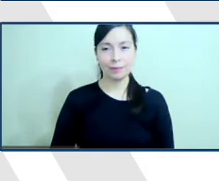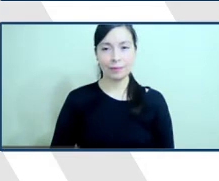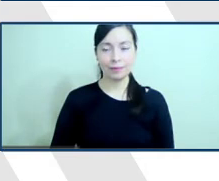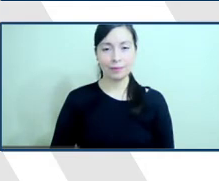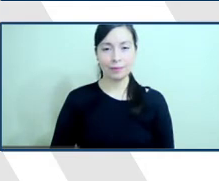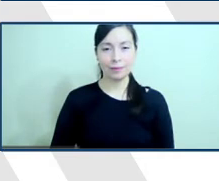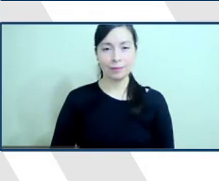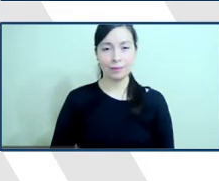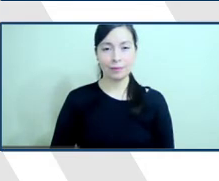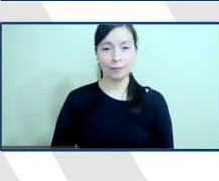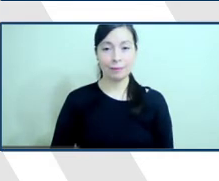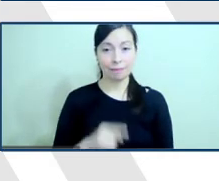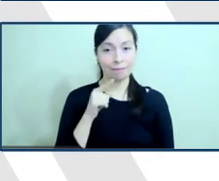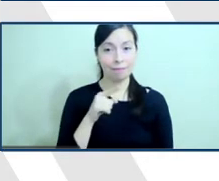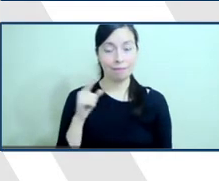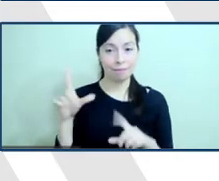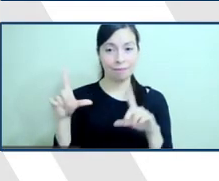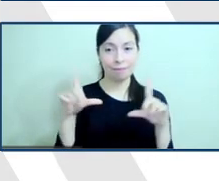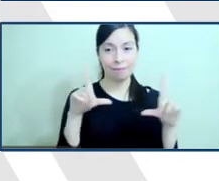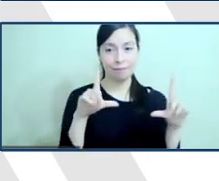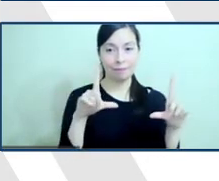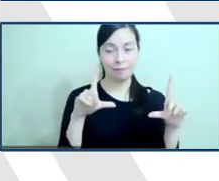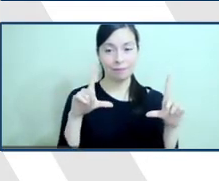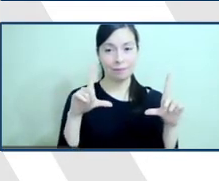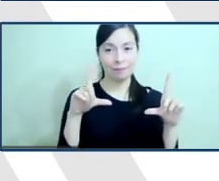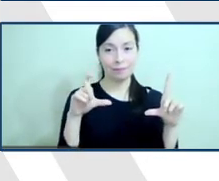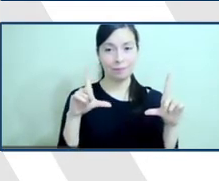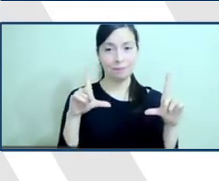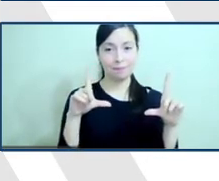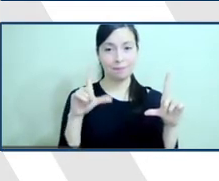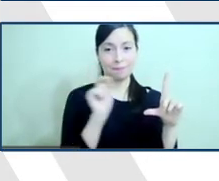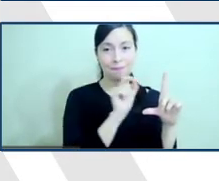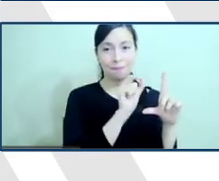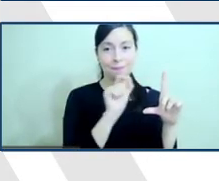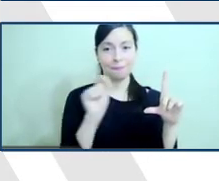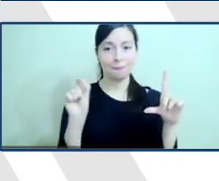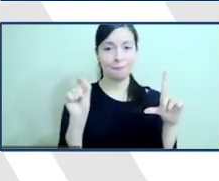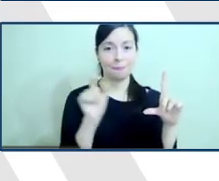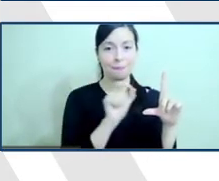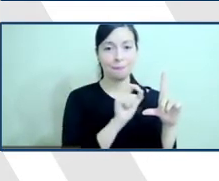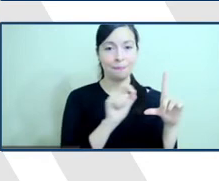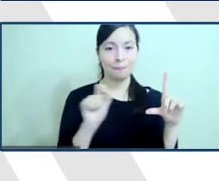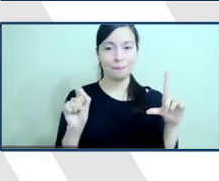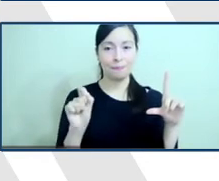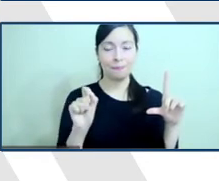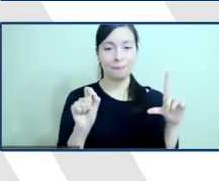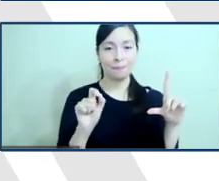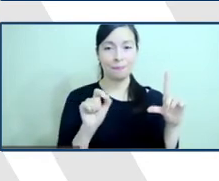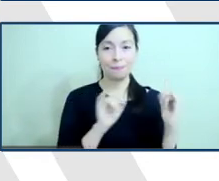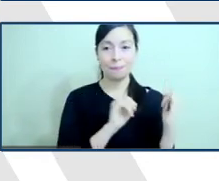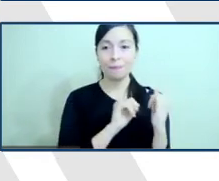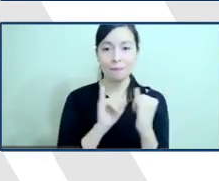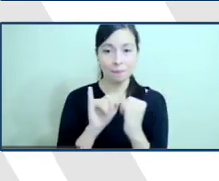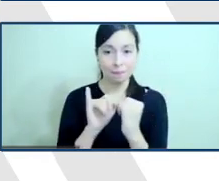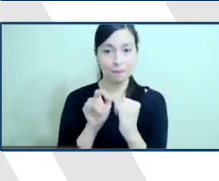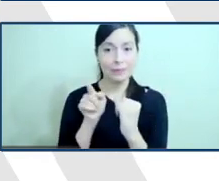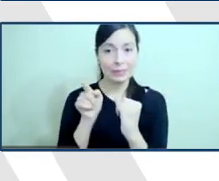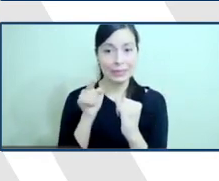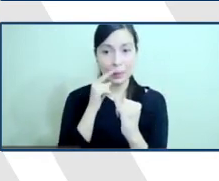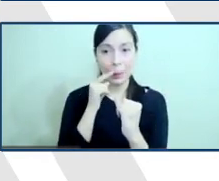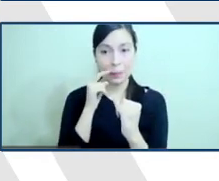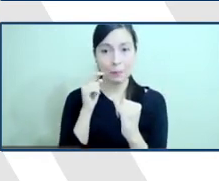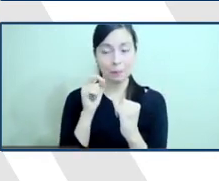Estos son capturas, les voy a subrayar lo importante, capturas de los reportes que él generó